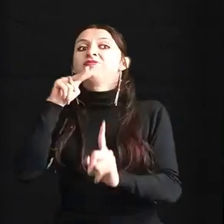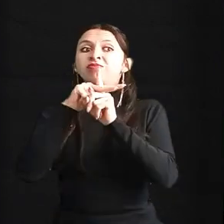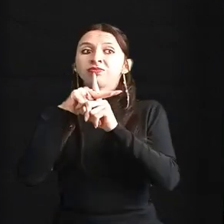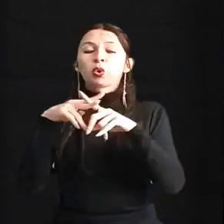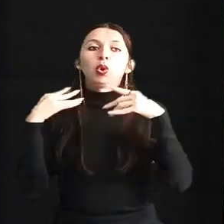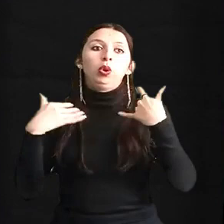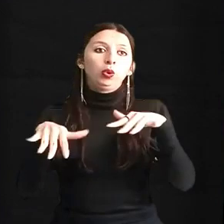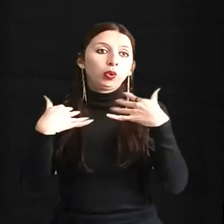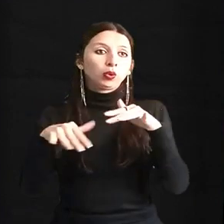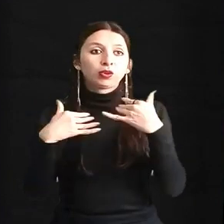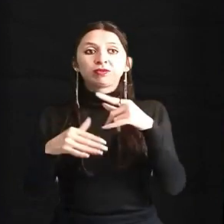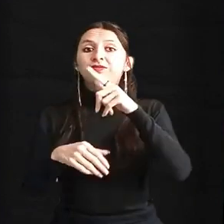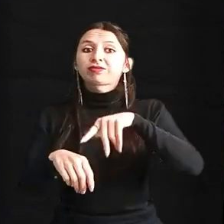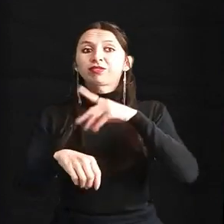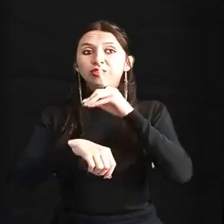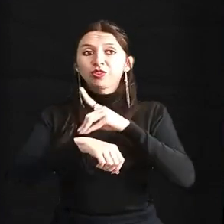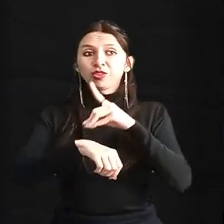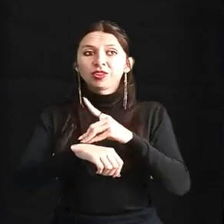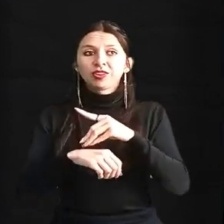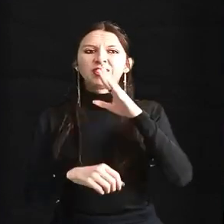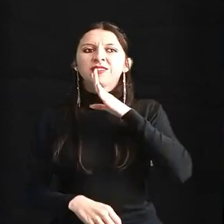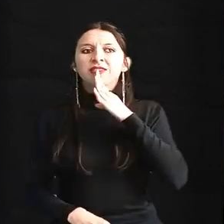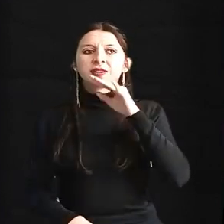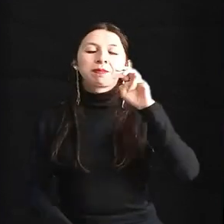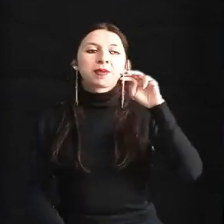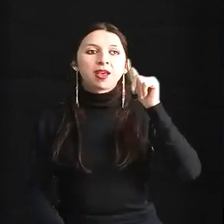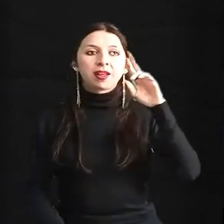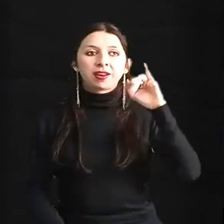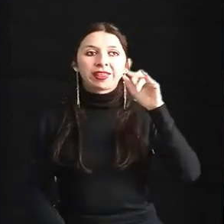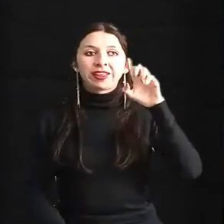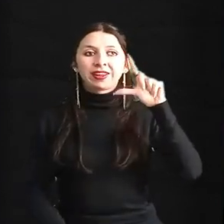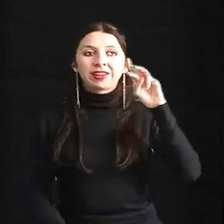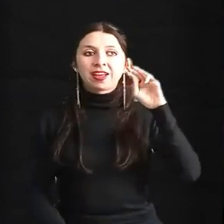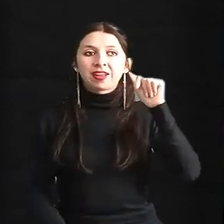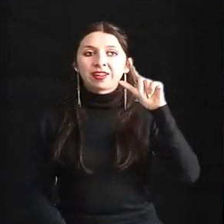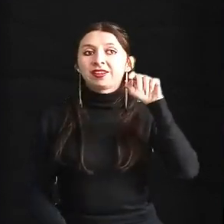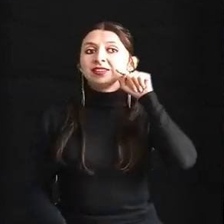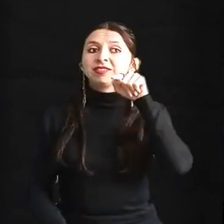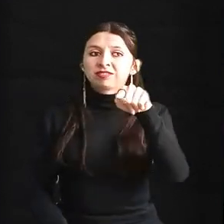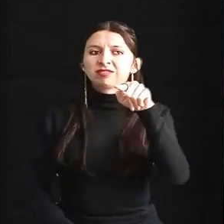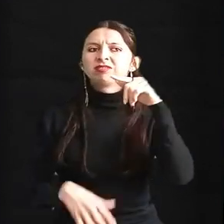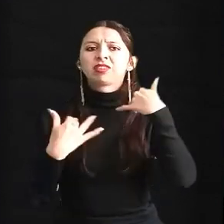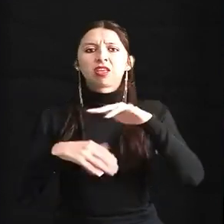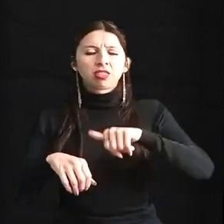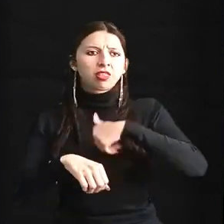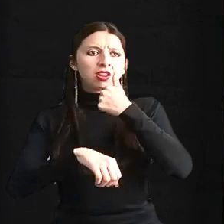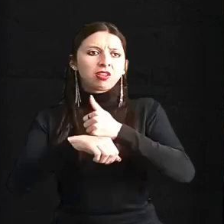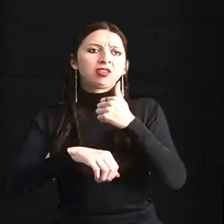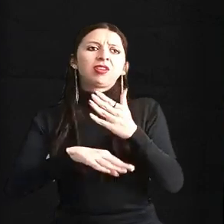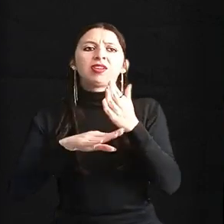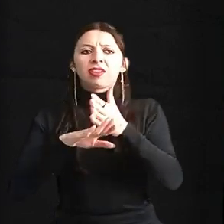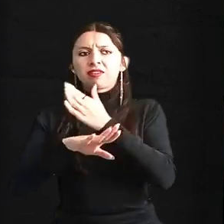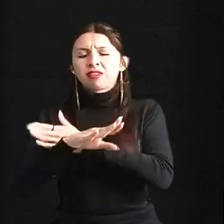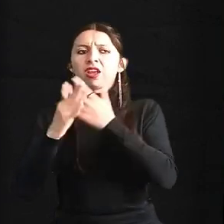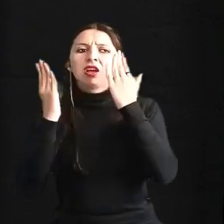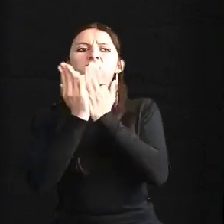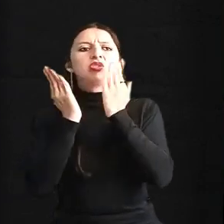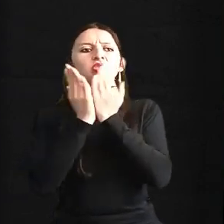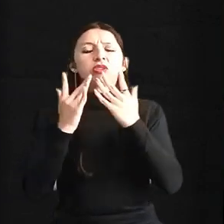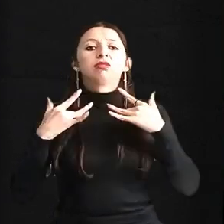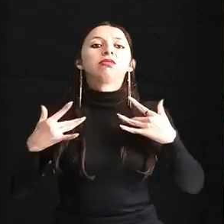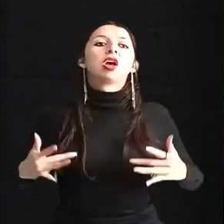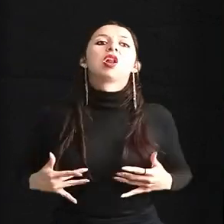iniciativa de la doctora María Clara Yepes que en ese momento era la fundadora de la directora del centro de estudios en salud y